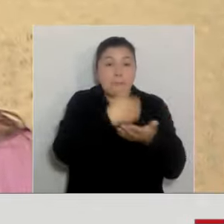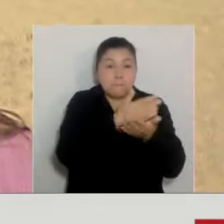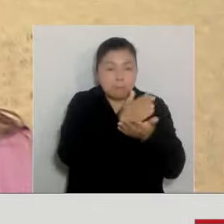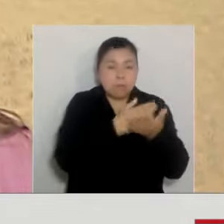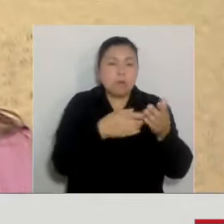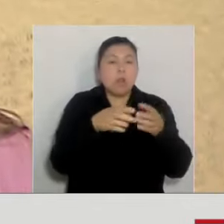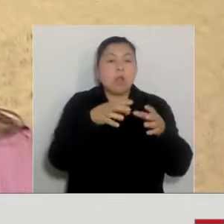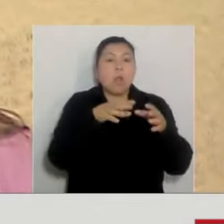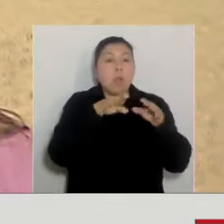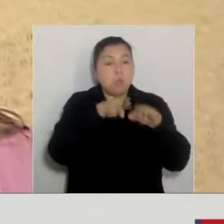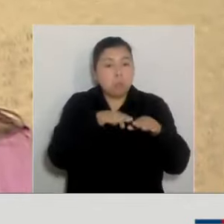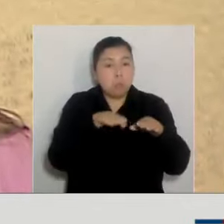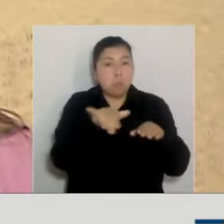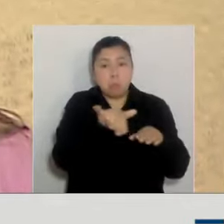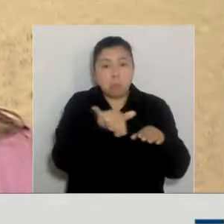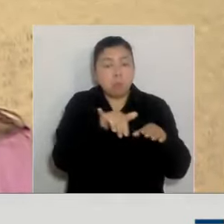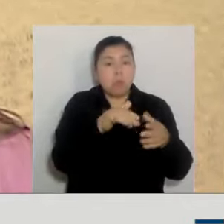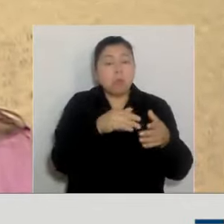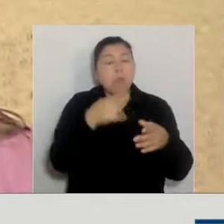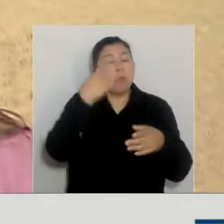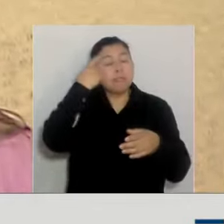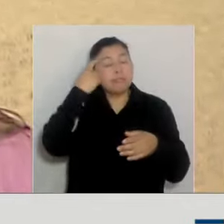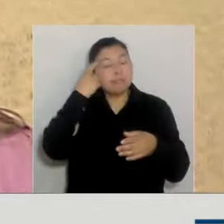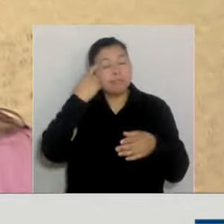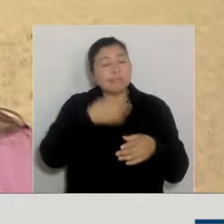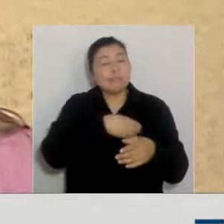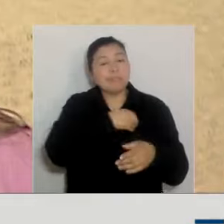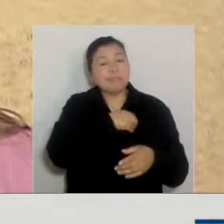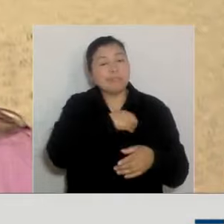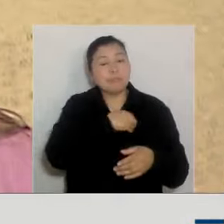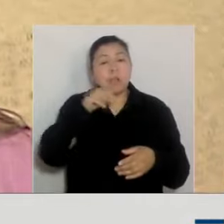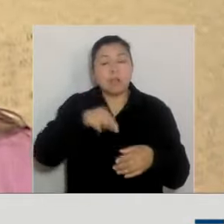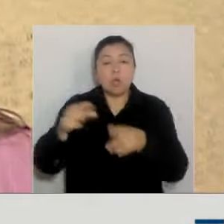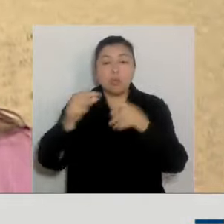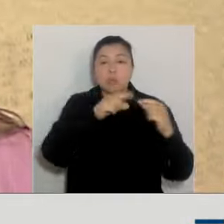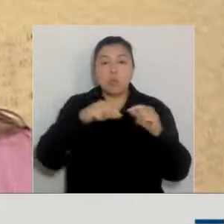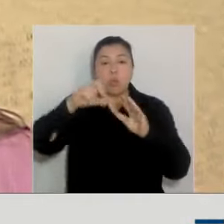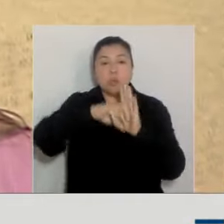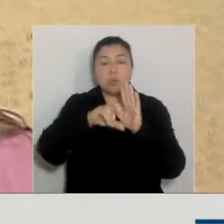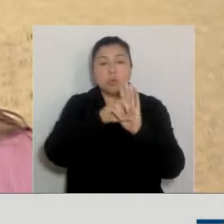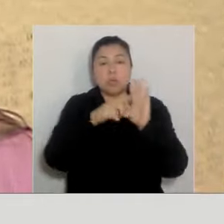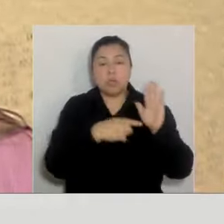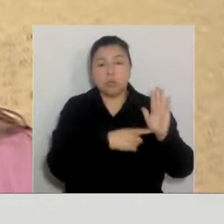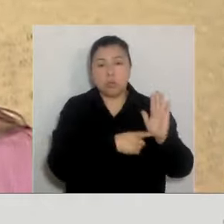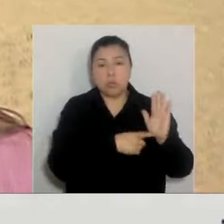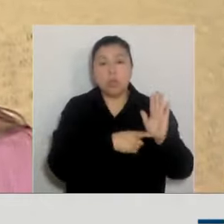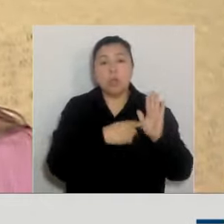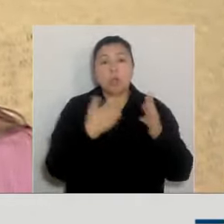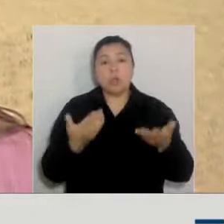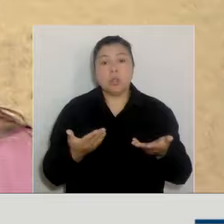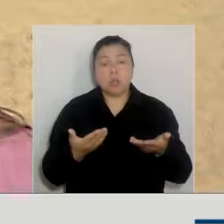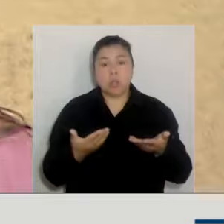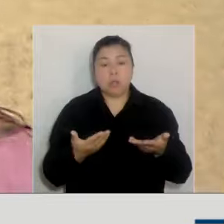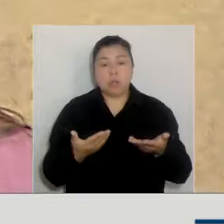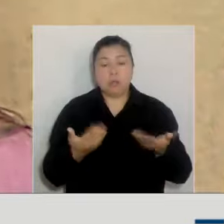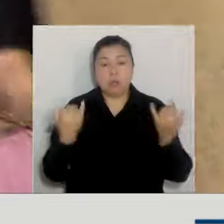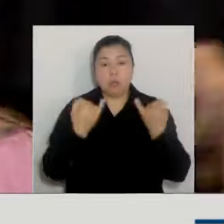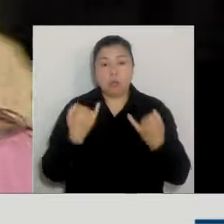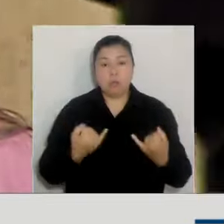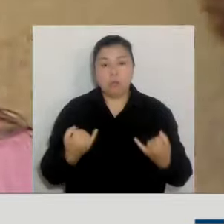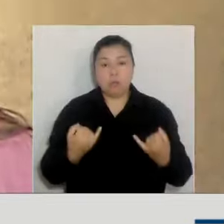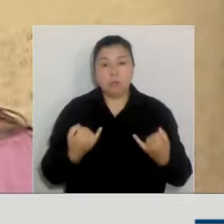eso presidenta yo creo que que es lamentable que estemos aquí discutiendo un proyecto que lo que busca de alguna manera es